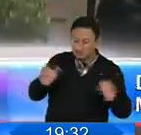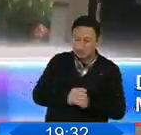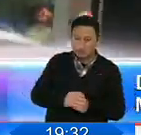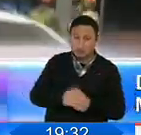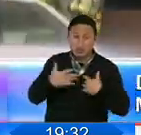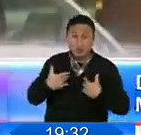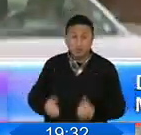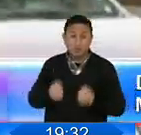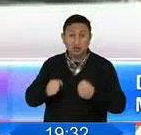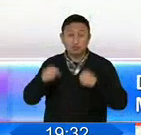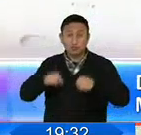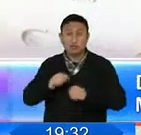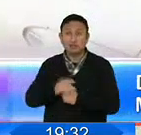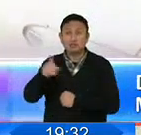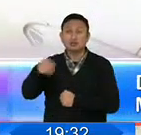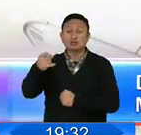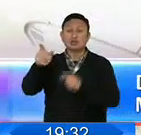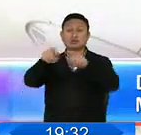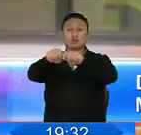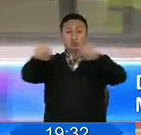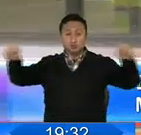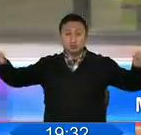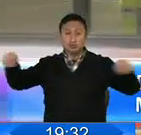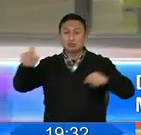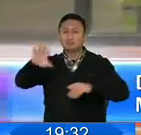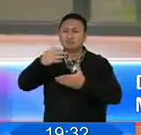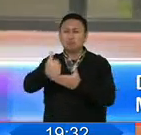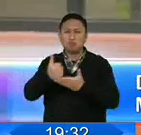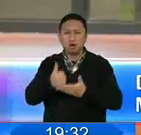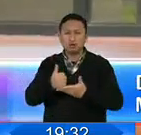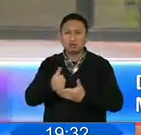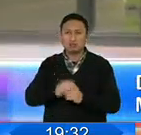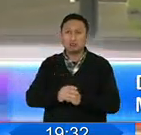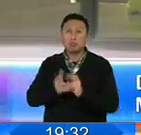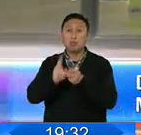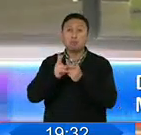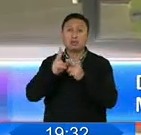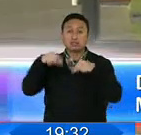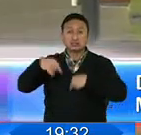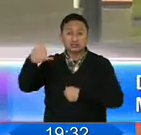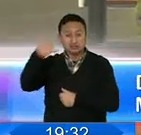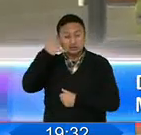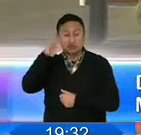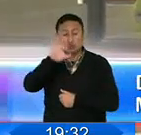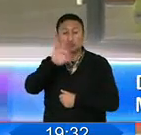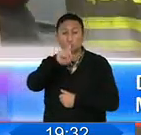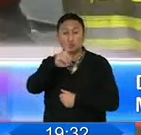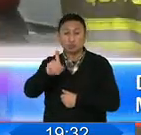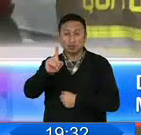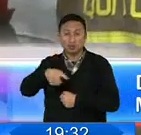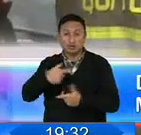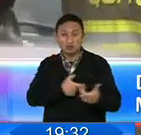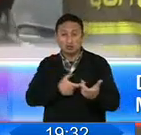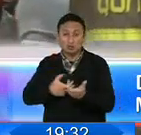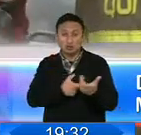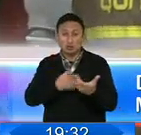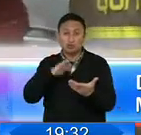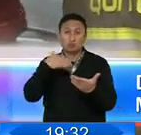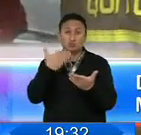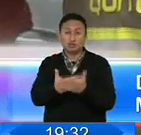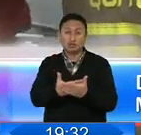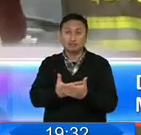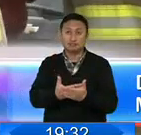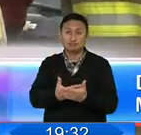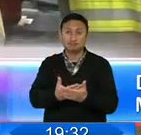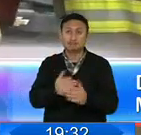fuerzas y logró llegar hasta la ventana, desde donde pidió ayuda. Algún vecino llamó al 911 y los bomberos llegaron al auxilio. Los